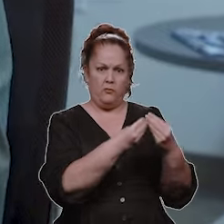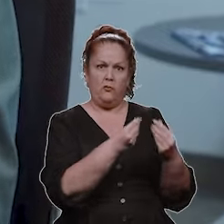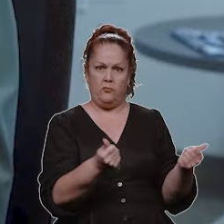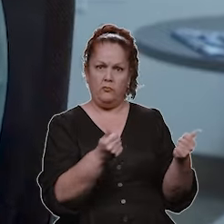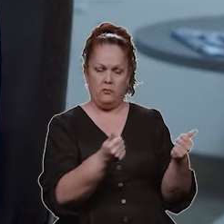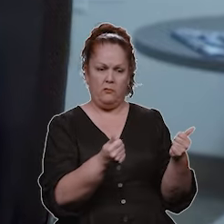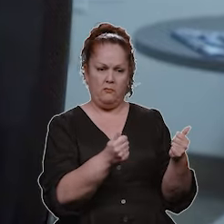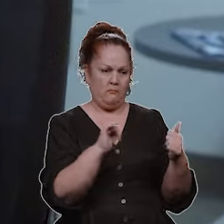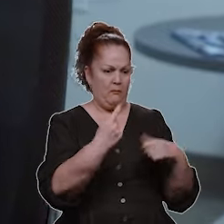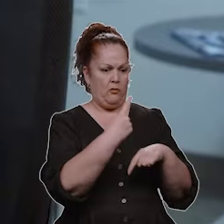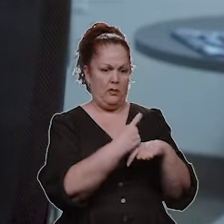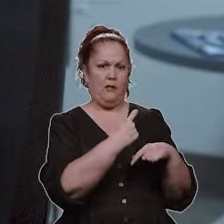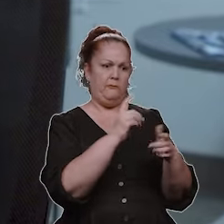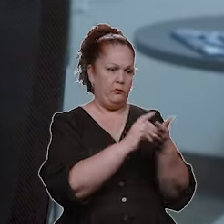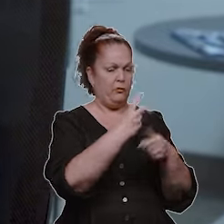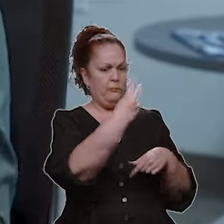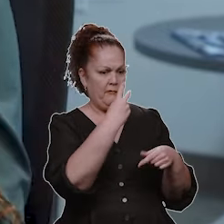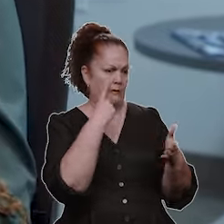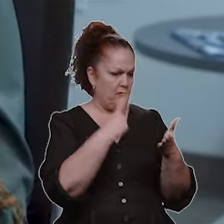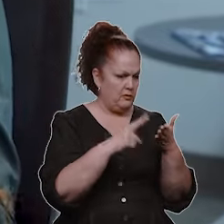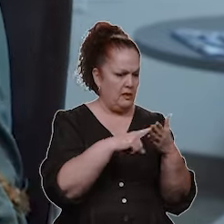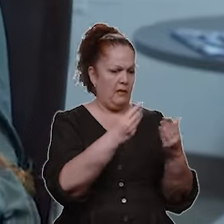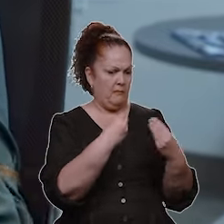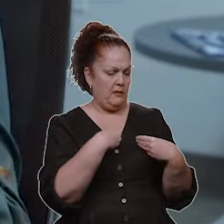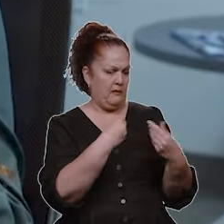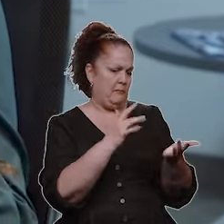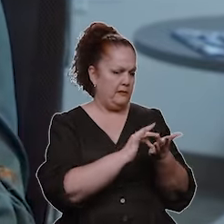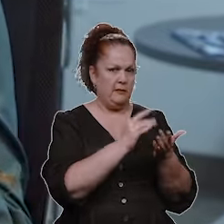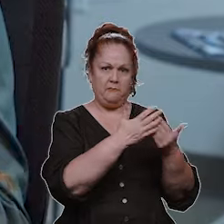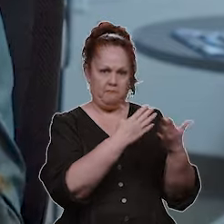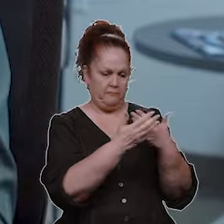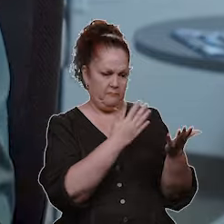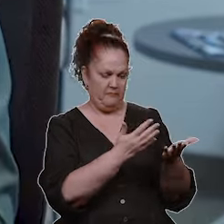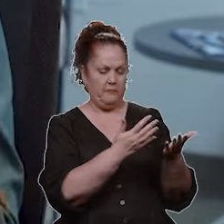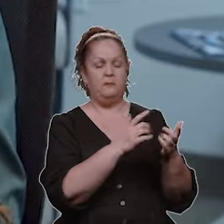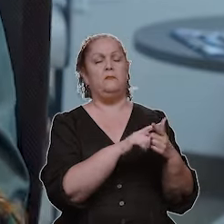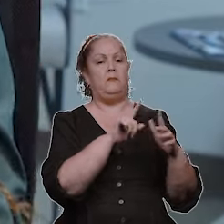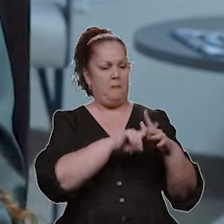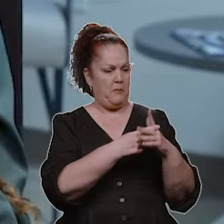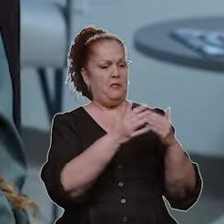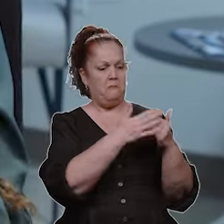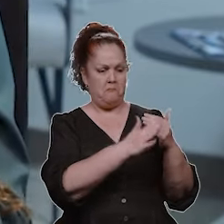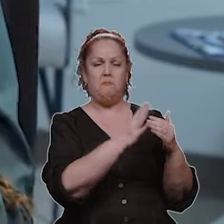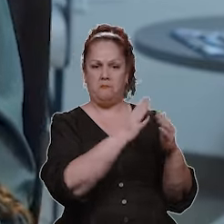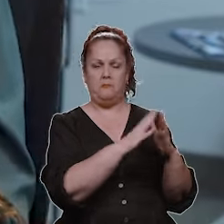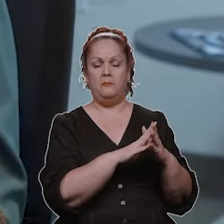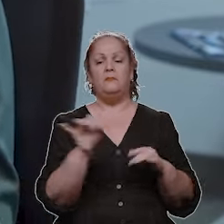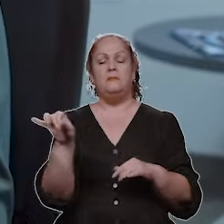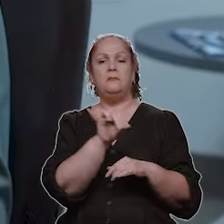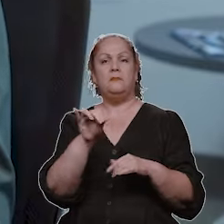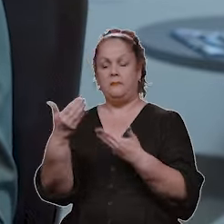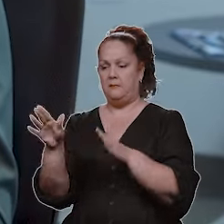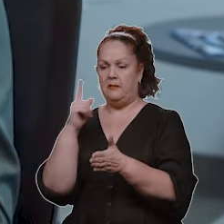y que el remedio que luego de ser escuchado si en efecto se le puede otorgar porque tengamos los elementos pues se le imparte desde ese mismo día que visito una